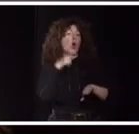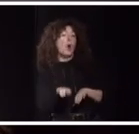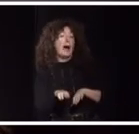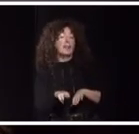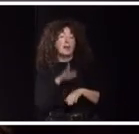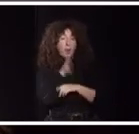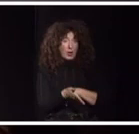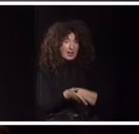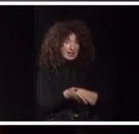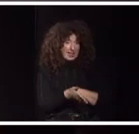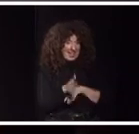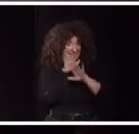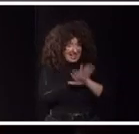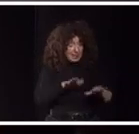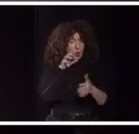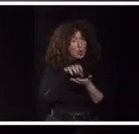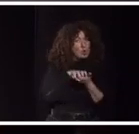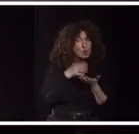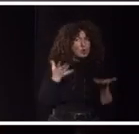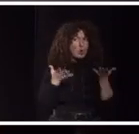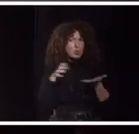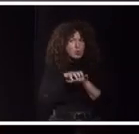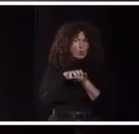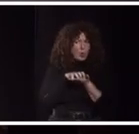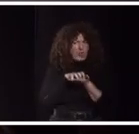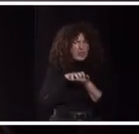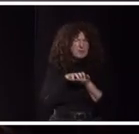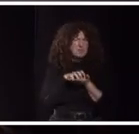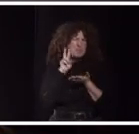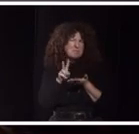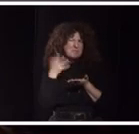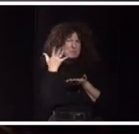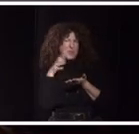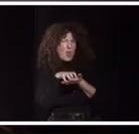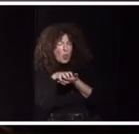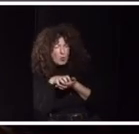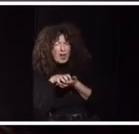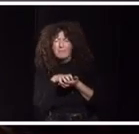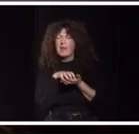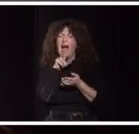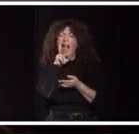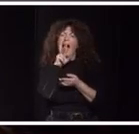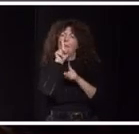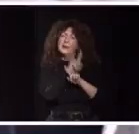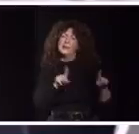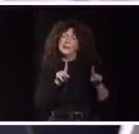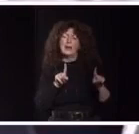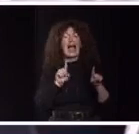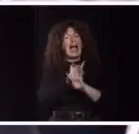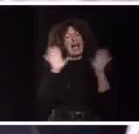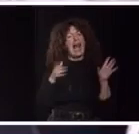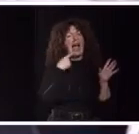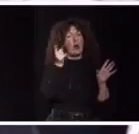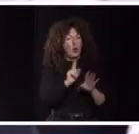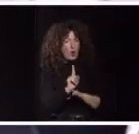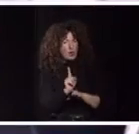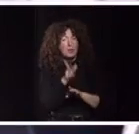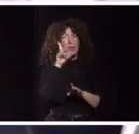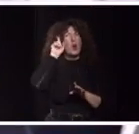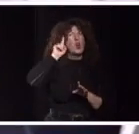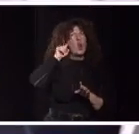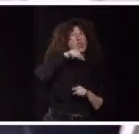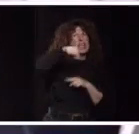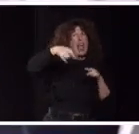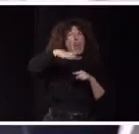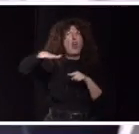decir, compañero. Cuando hay titubeos, cuando hay dudas, cuando no se habla claro, cuando no se sabe dónde está, es porque no se tienen